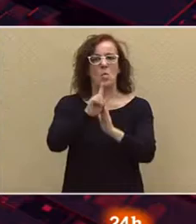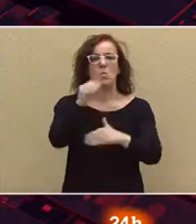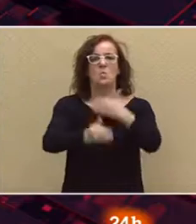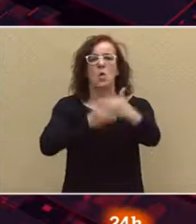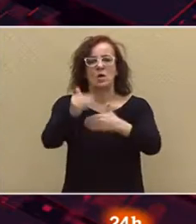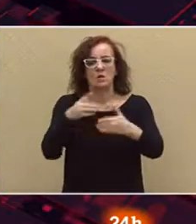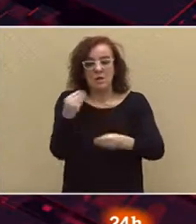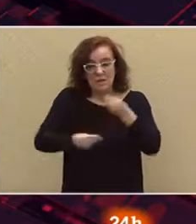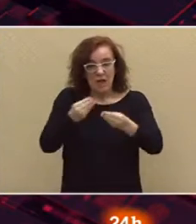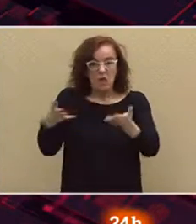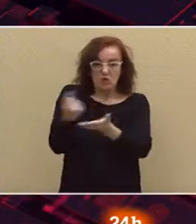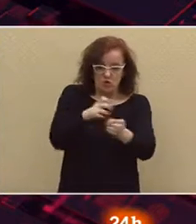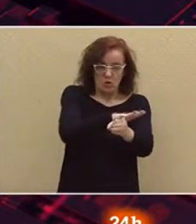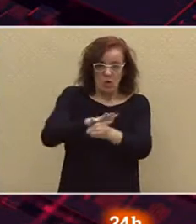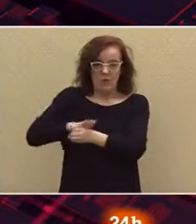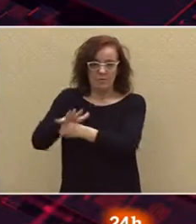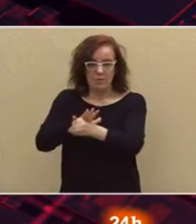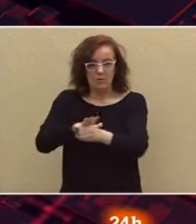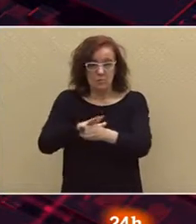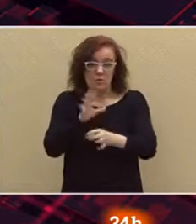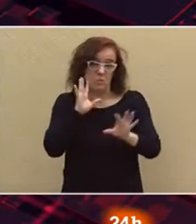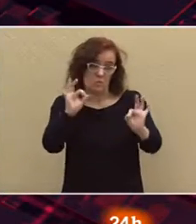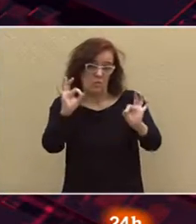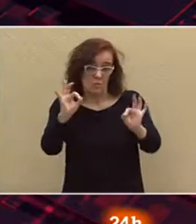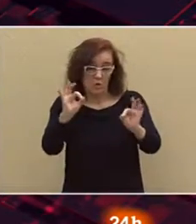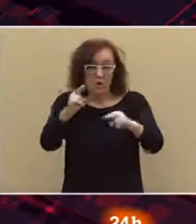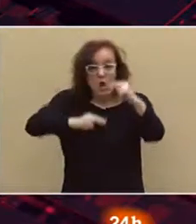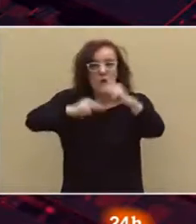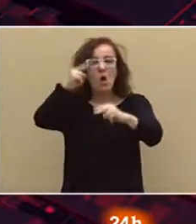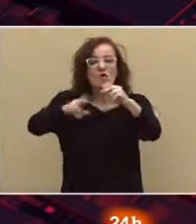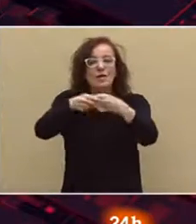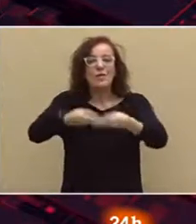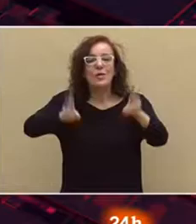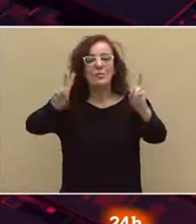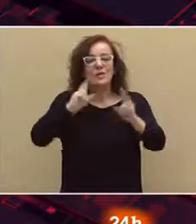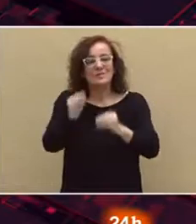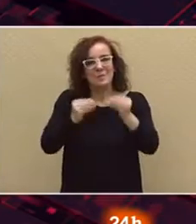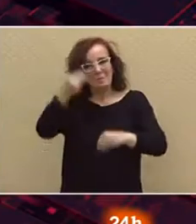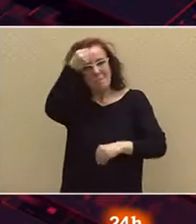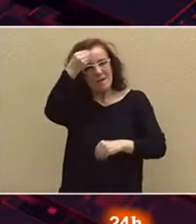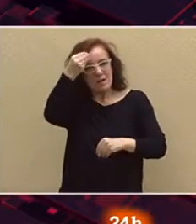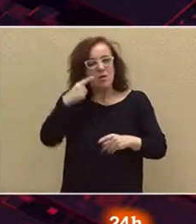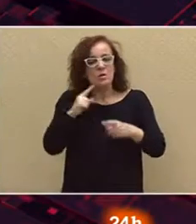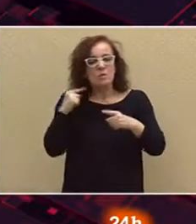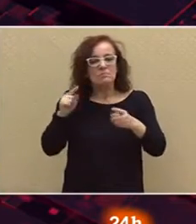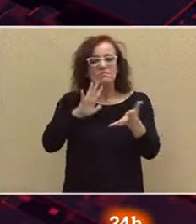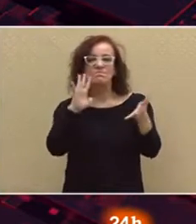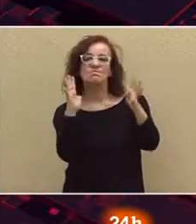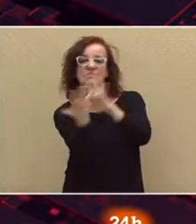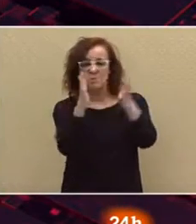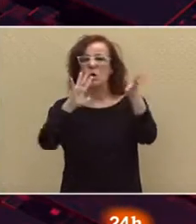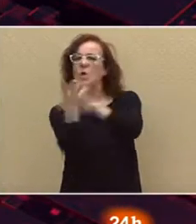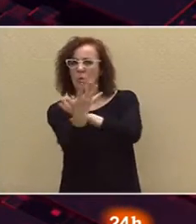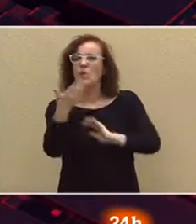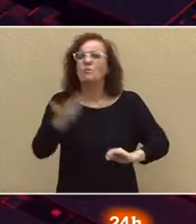todos los ámbitos. Con razón, la construcción de nuestra democracia ha sido considerada como una transición de transiciones. No se